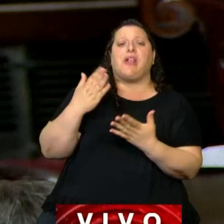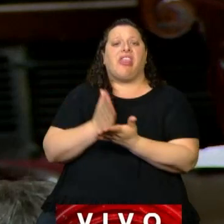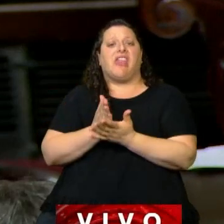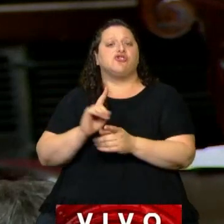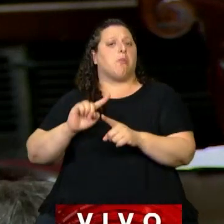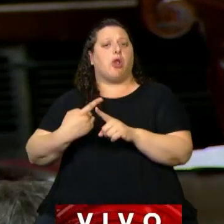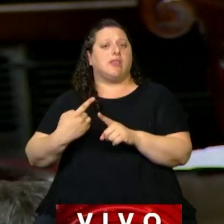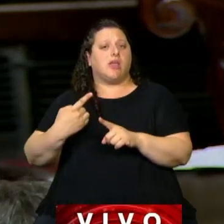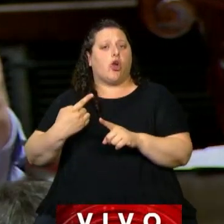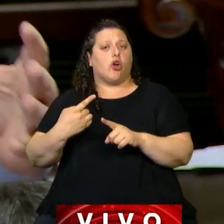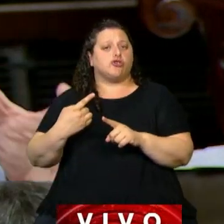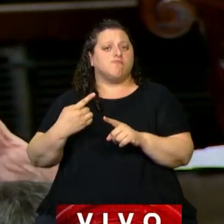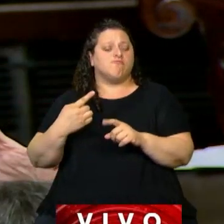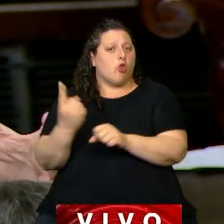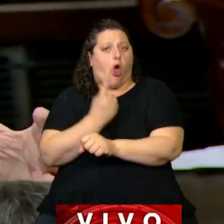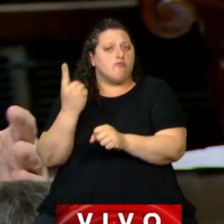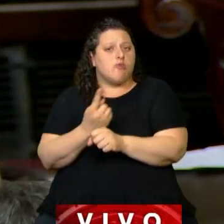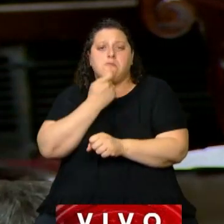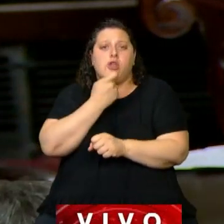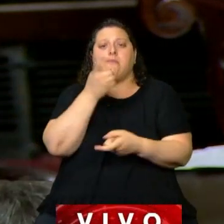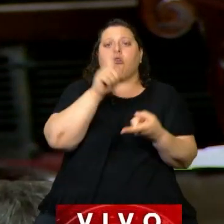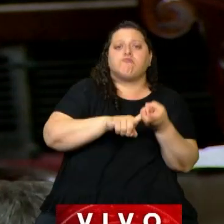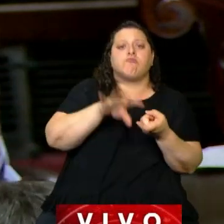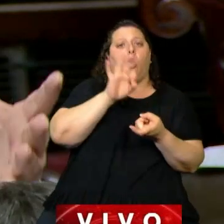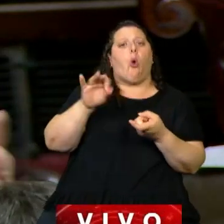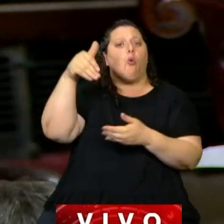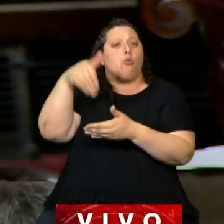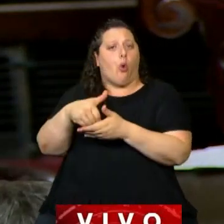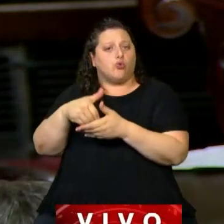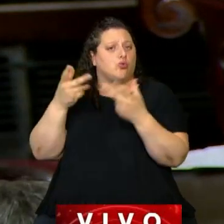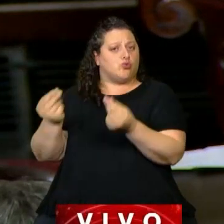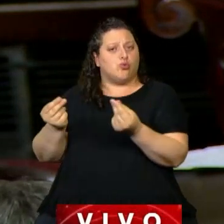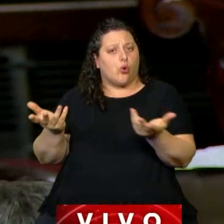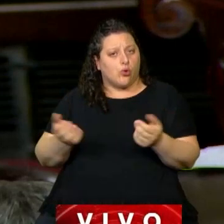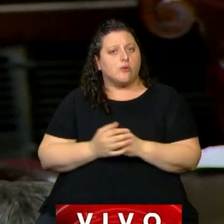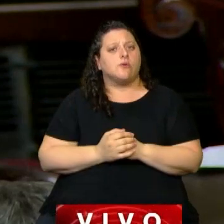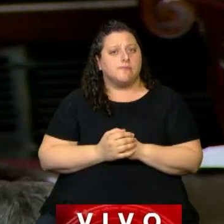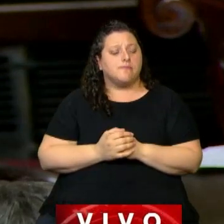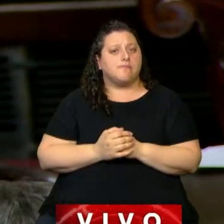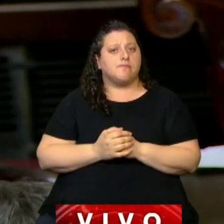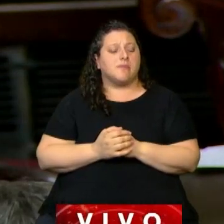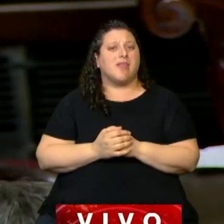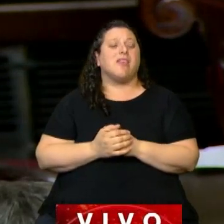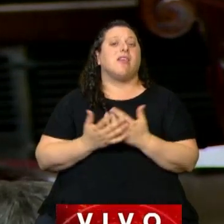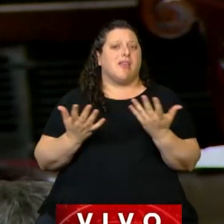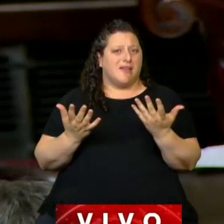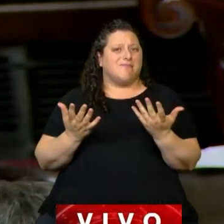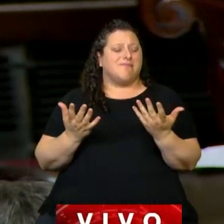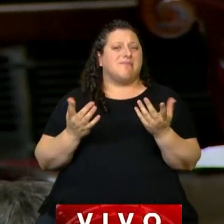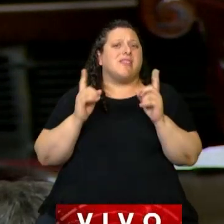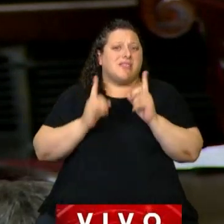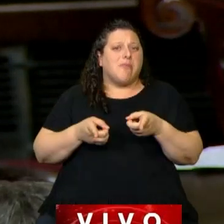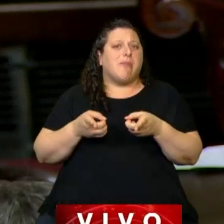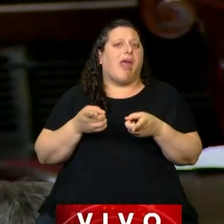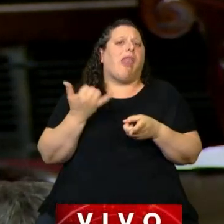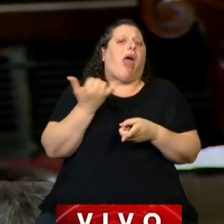políticos, como contraer matrimonio o votar. Y encima tenían